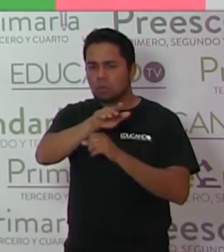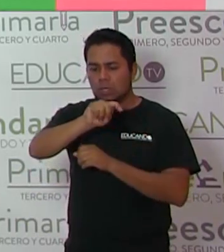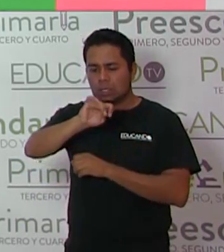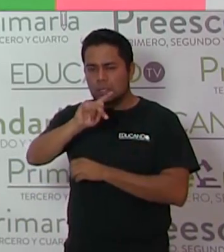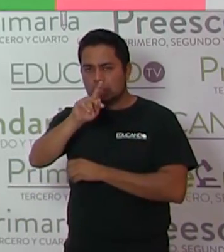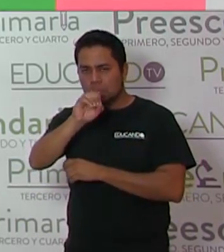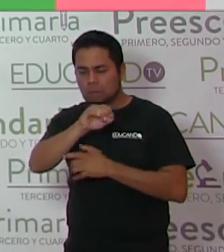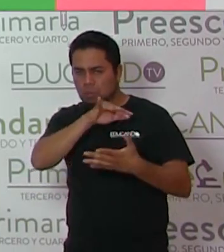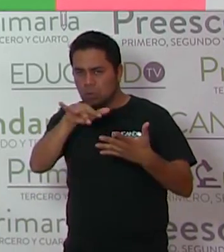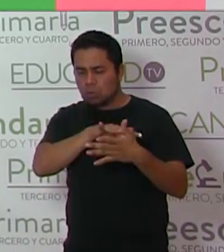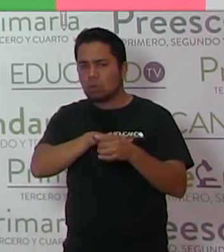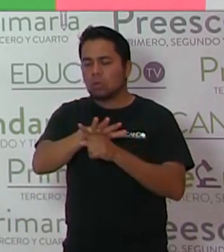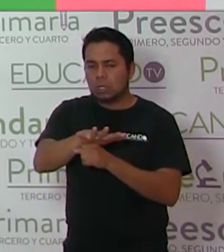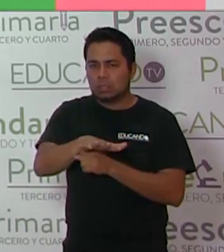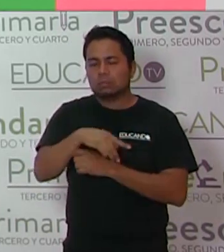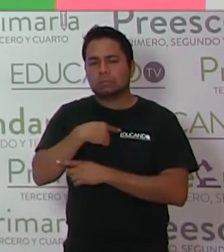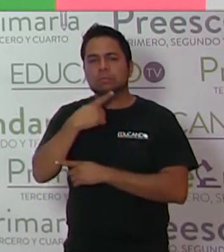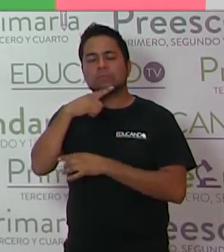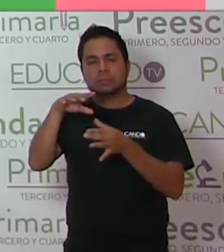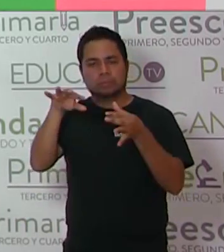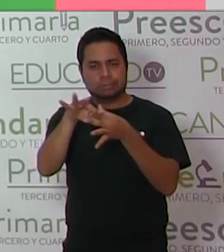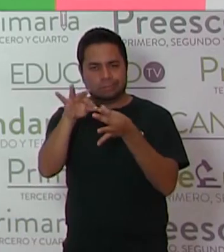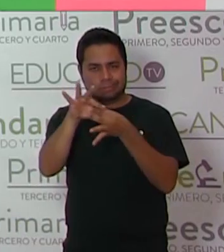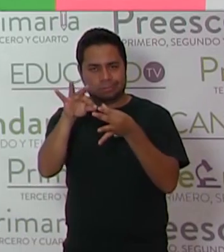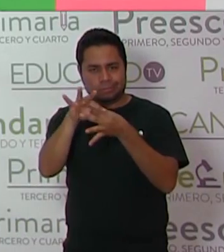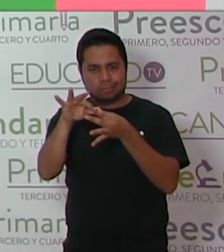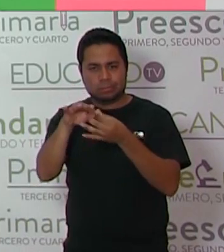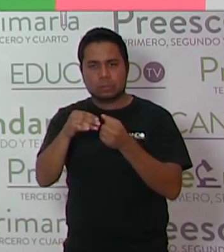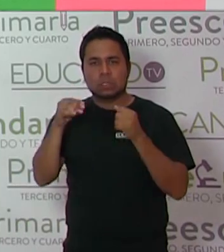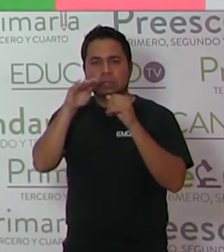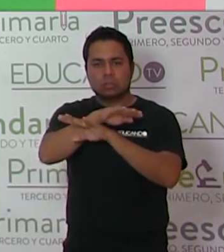texto. Estamos hablando de una